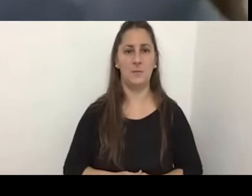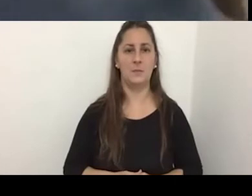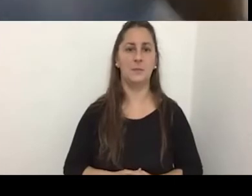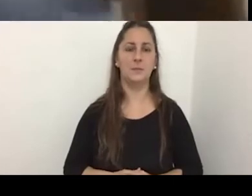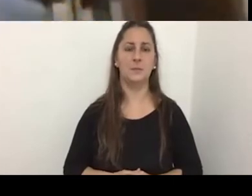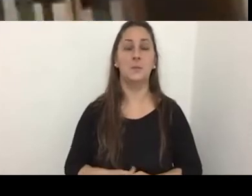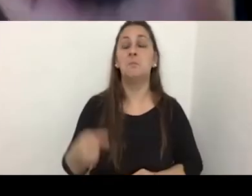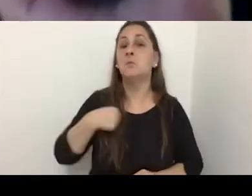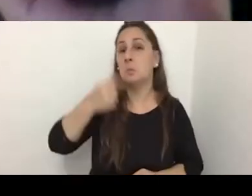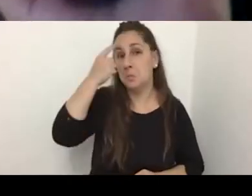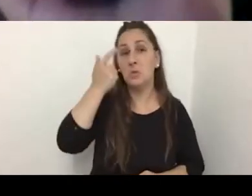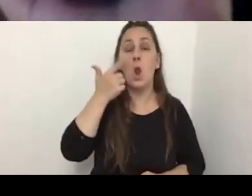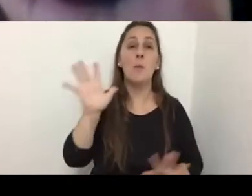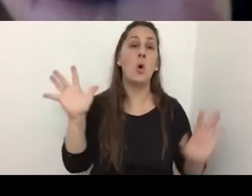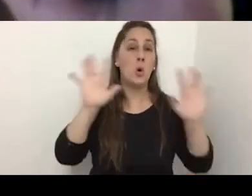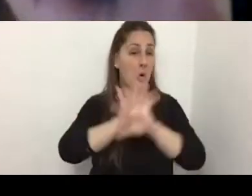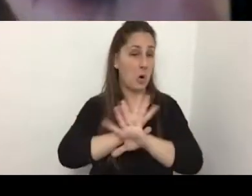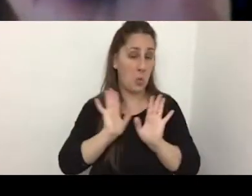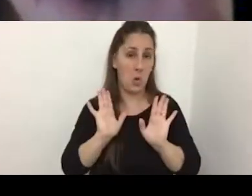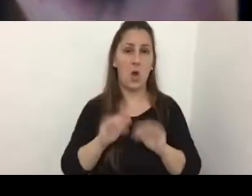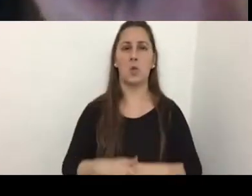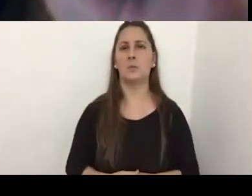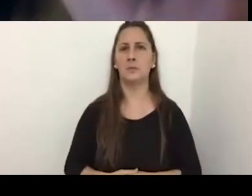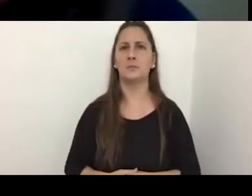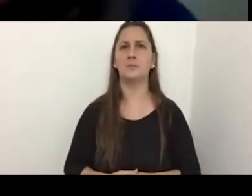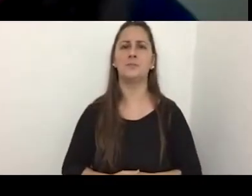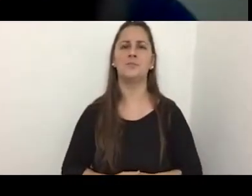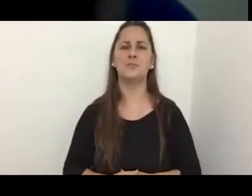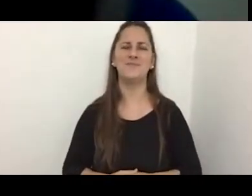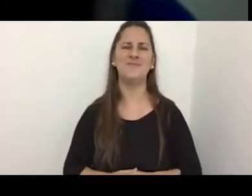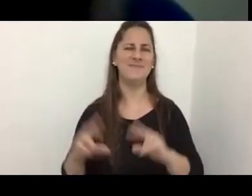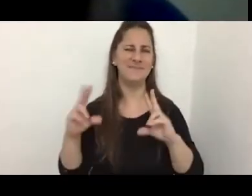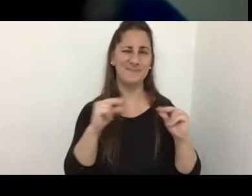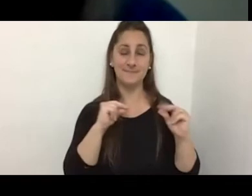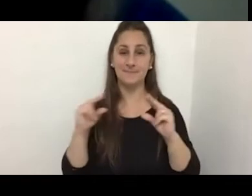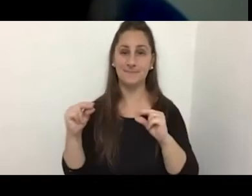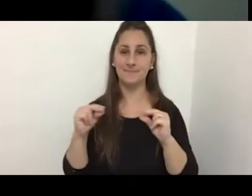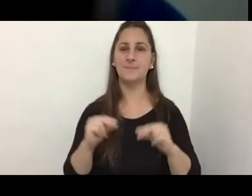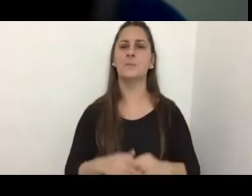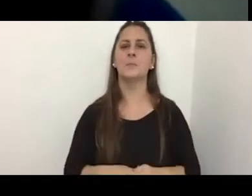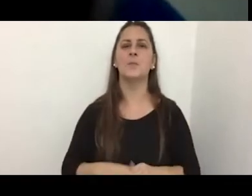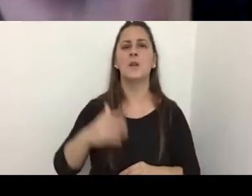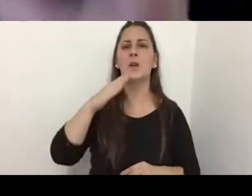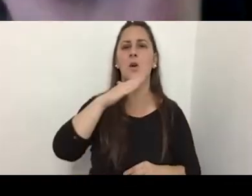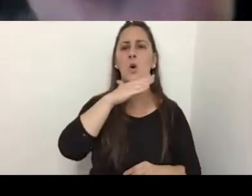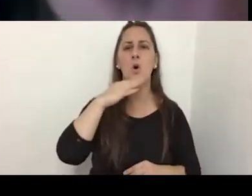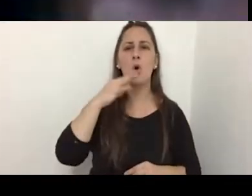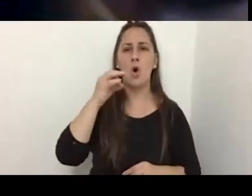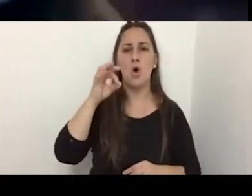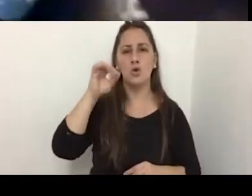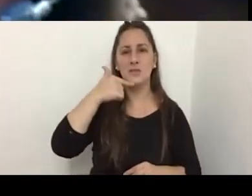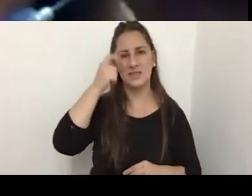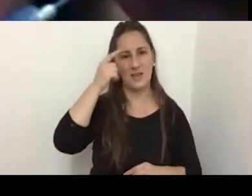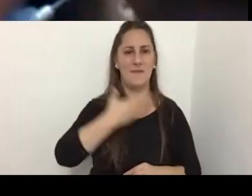equivocado. Así Acá que, Josefina, no sé si te la respondí, Seguro, pero te la inclusive, te la compliqué. Josefina, vamos a darle la palabra un poquito a